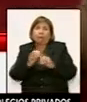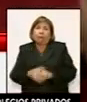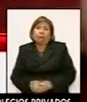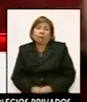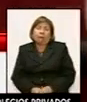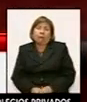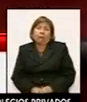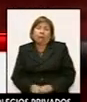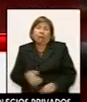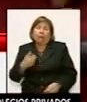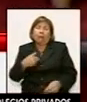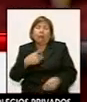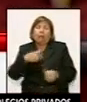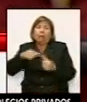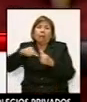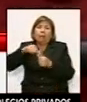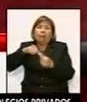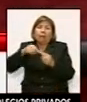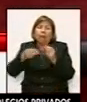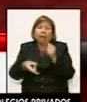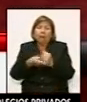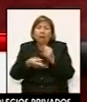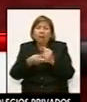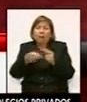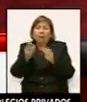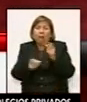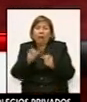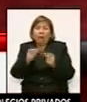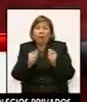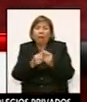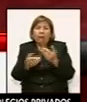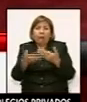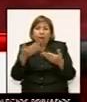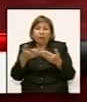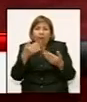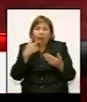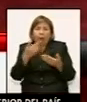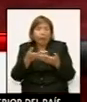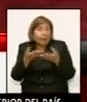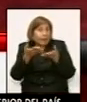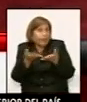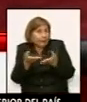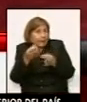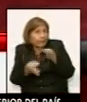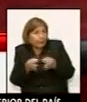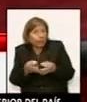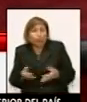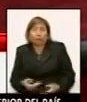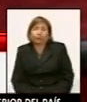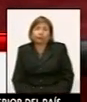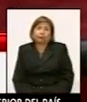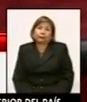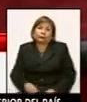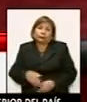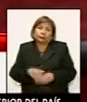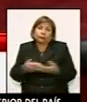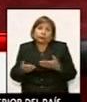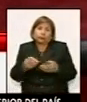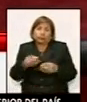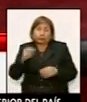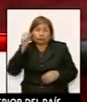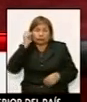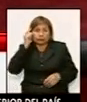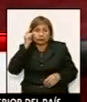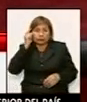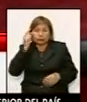la protección de la integridad y seguridad de las víctimas y el acceso real y efectivo a la justicia. En tal sentido,